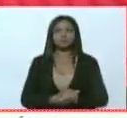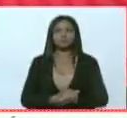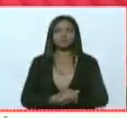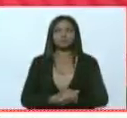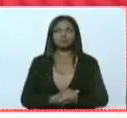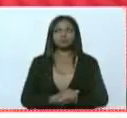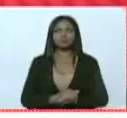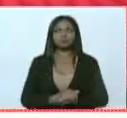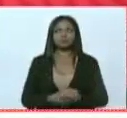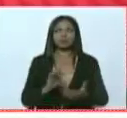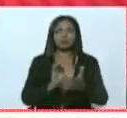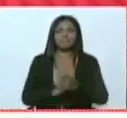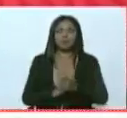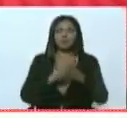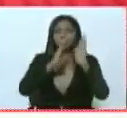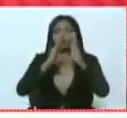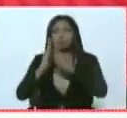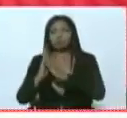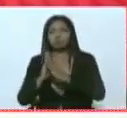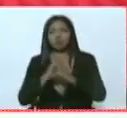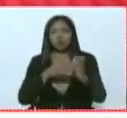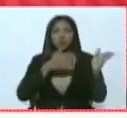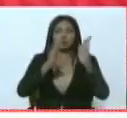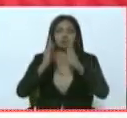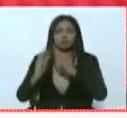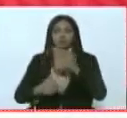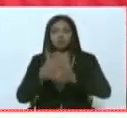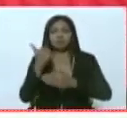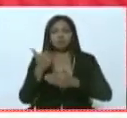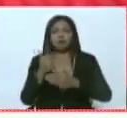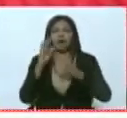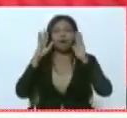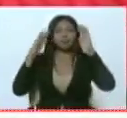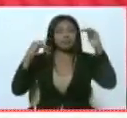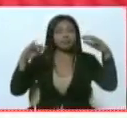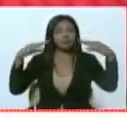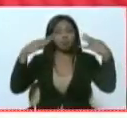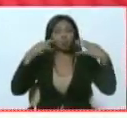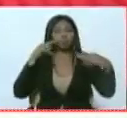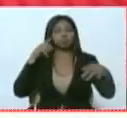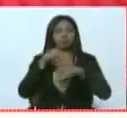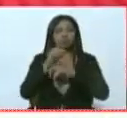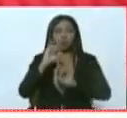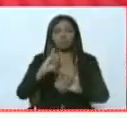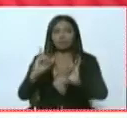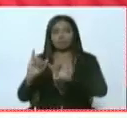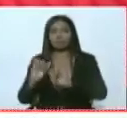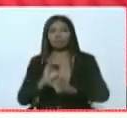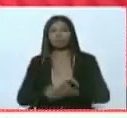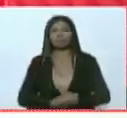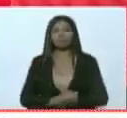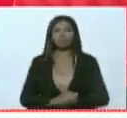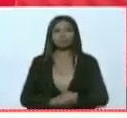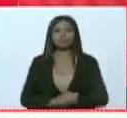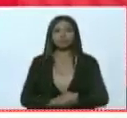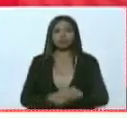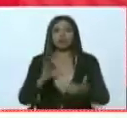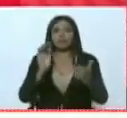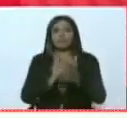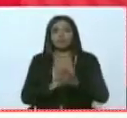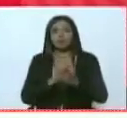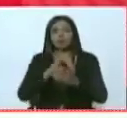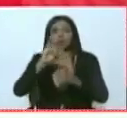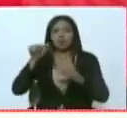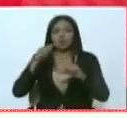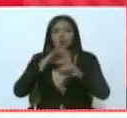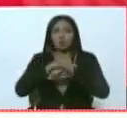Compañero León Heredia, jefe de organización nacional. Atención, León Heredia, atención. Este mensaje va contigo. Compañero Jorge